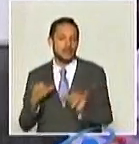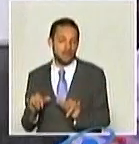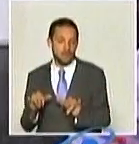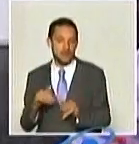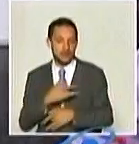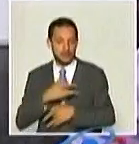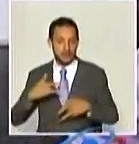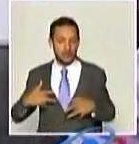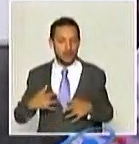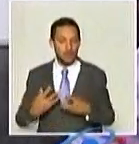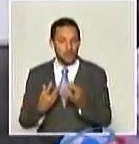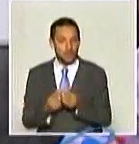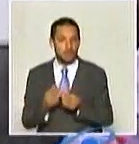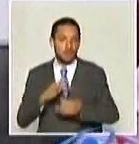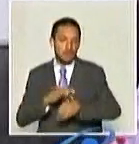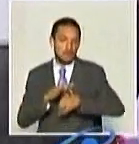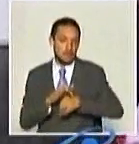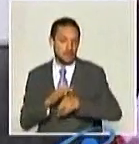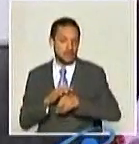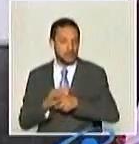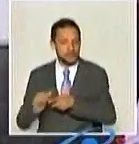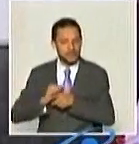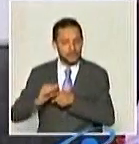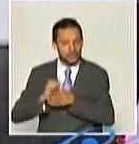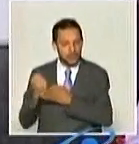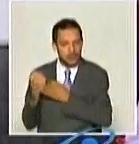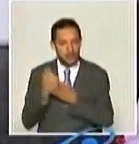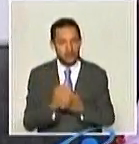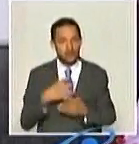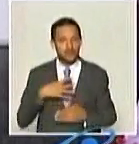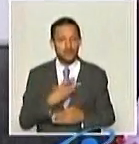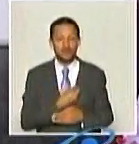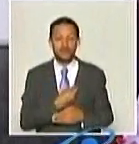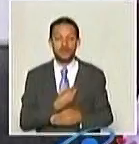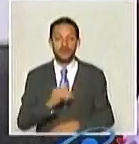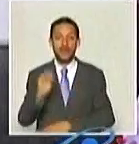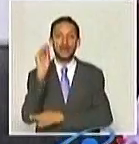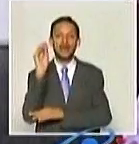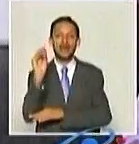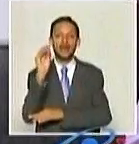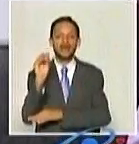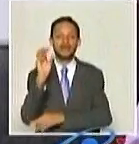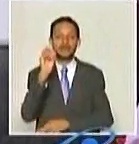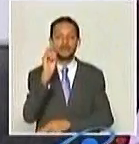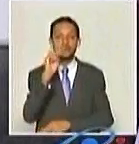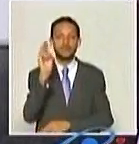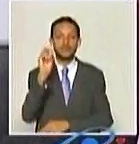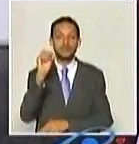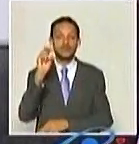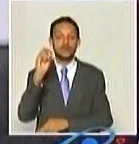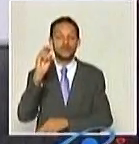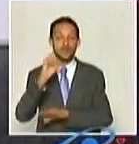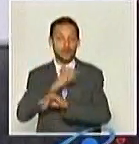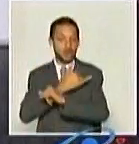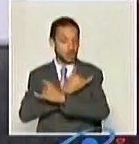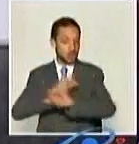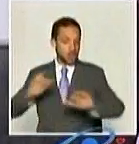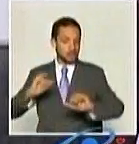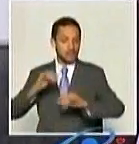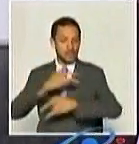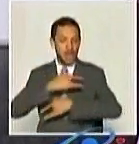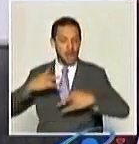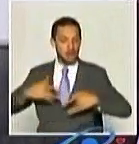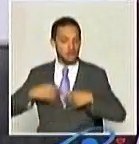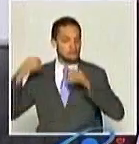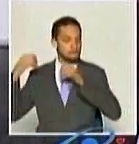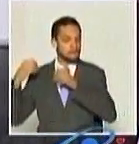la terapéutica. Entonces, no es que estemos diciendo que la ozonoterapia entonces es la panacea y es lo que va a mejorar